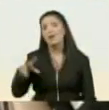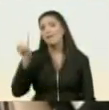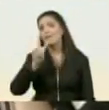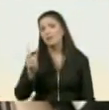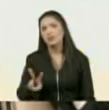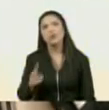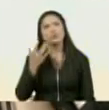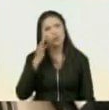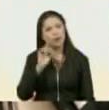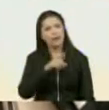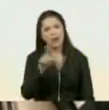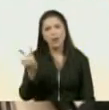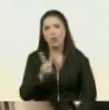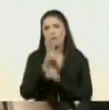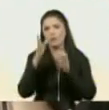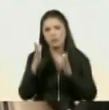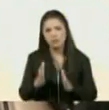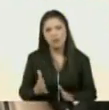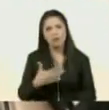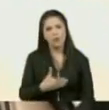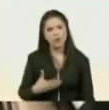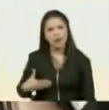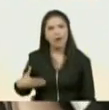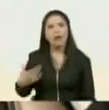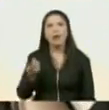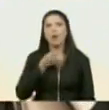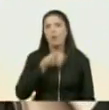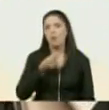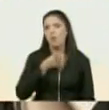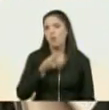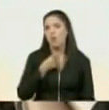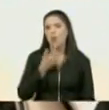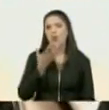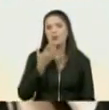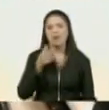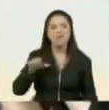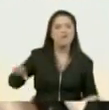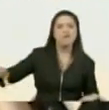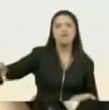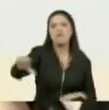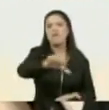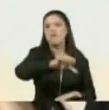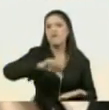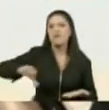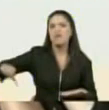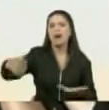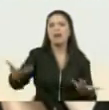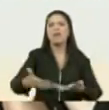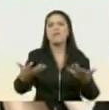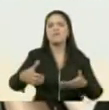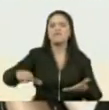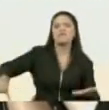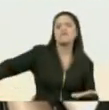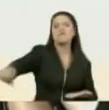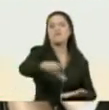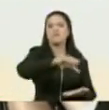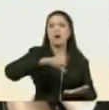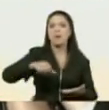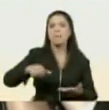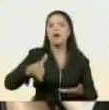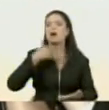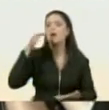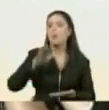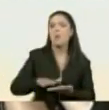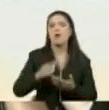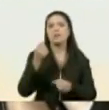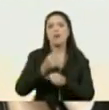que a los venezolanos y a las venezolanas les gusta que echen aceite quemado en una calle para que 2 trabajadores que iban en una moto